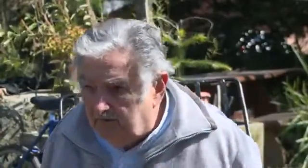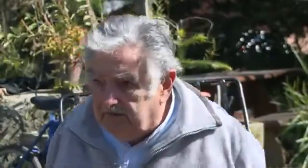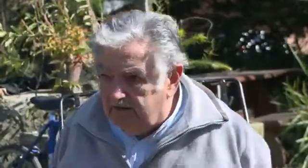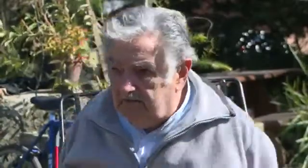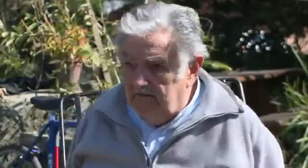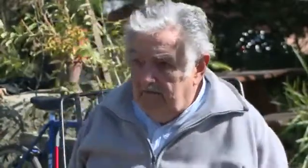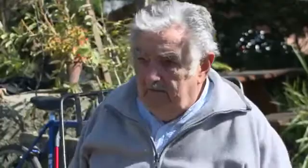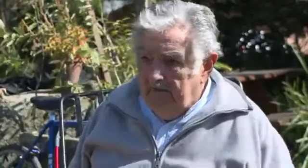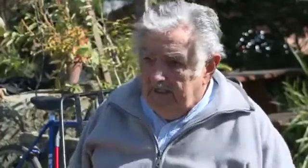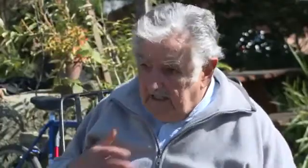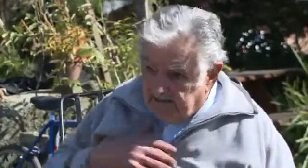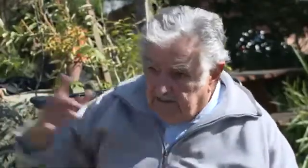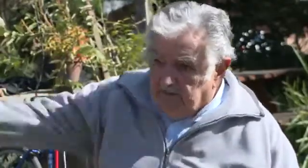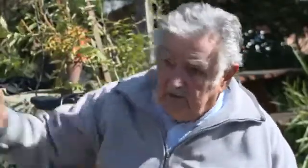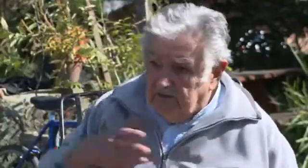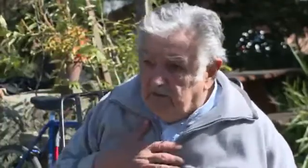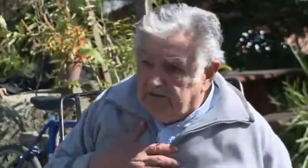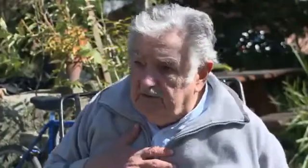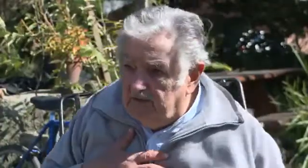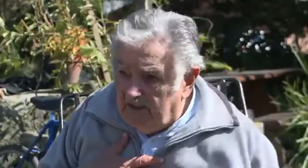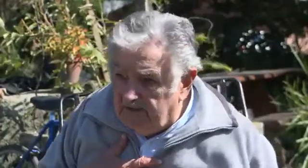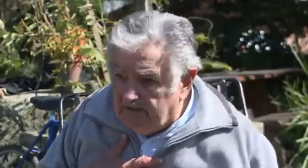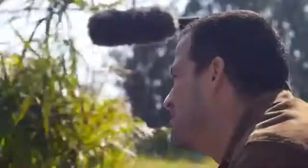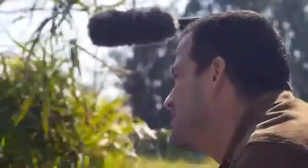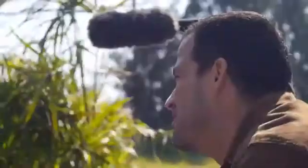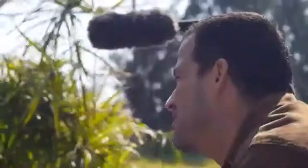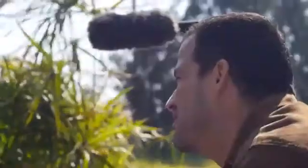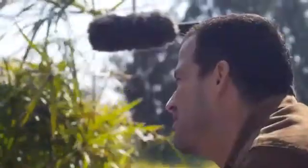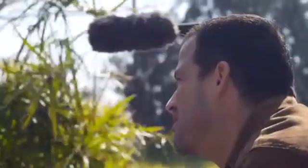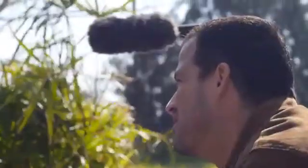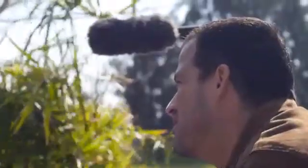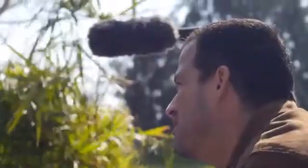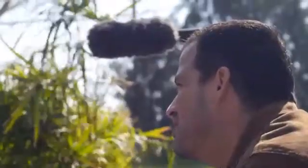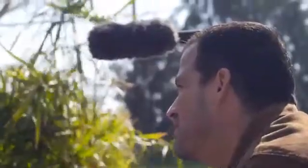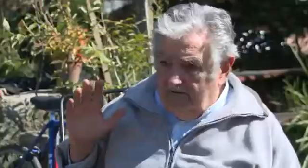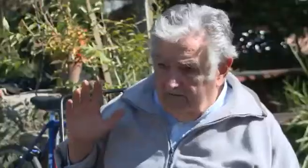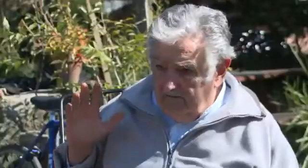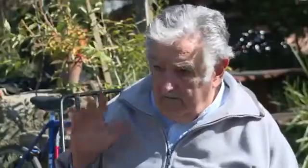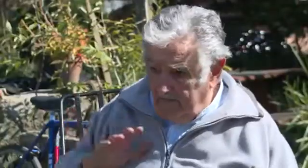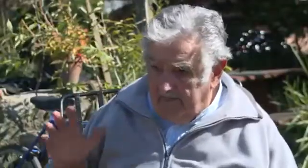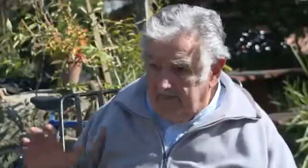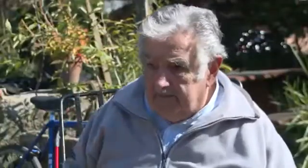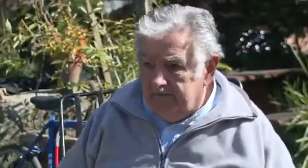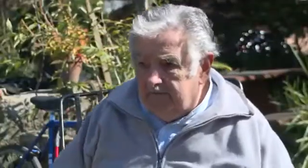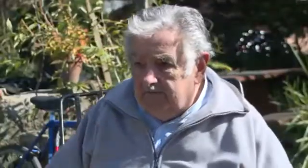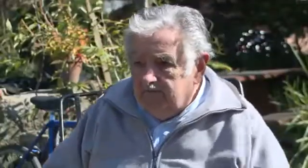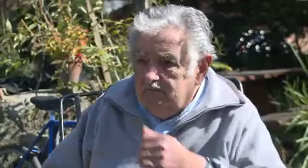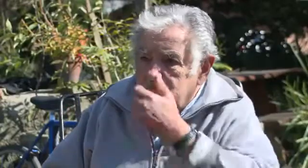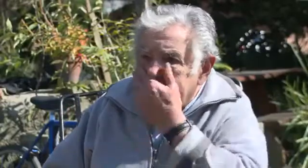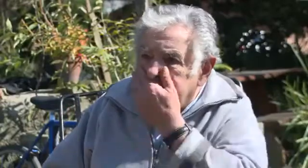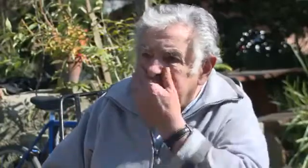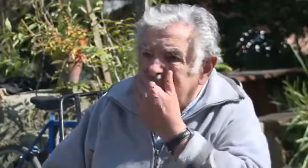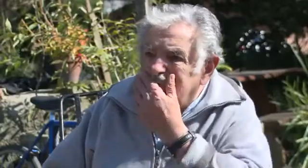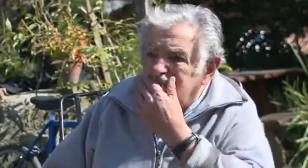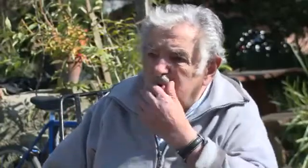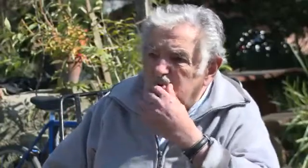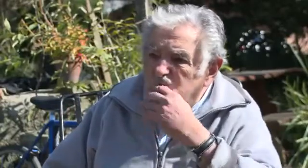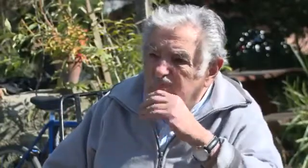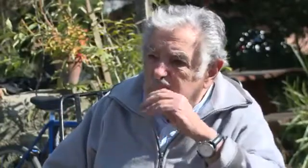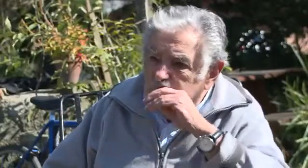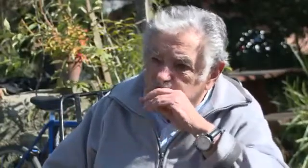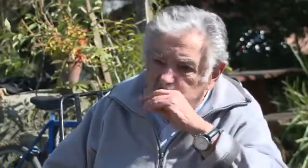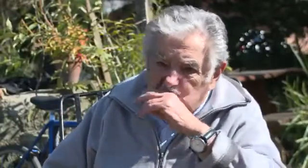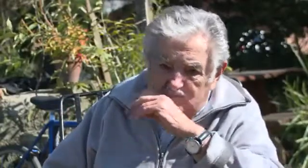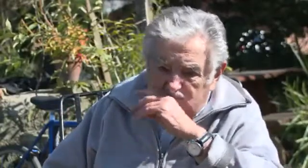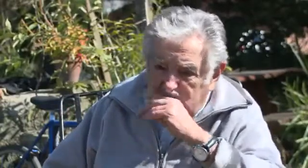Pero no es lo mío. Y así como no le cuestiono la libertad a nadie, que no me cuestione la mía. ¿Y le jode que lo hagan un poco como ícono